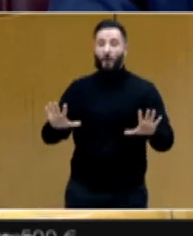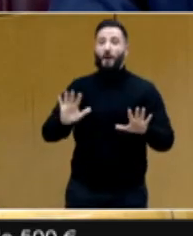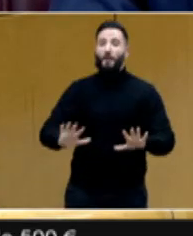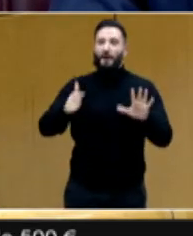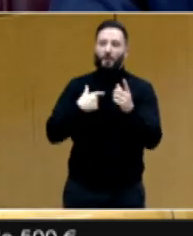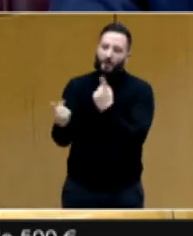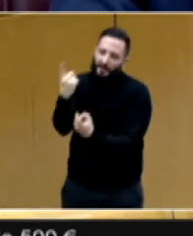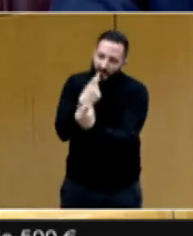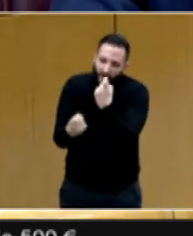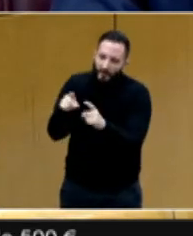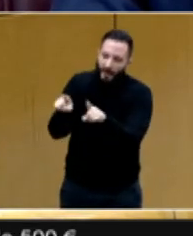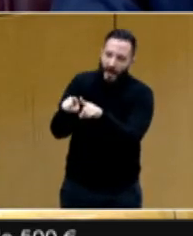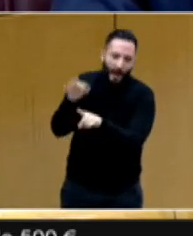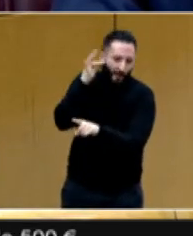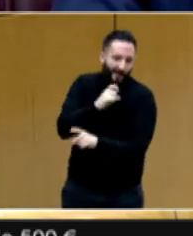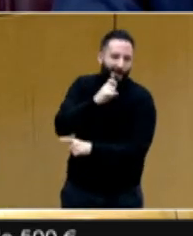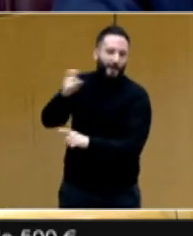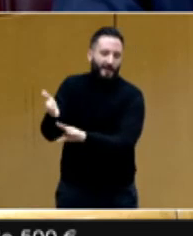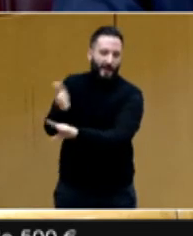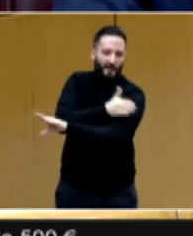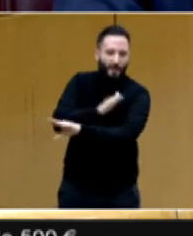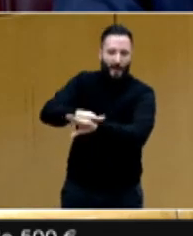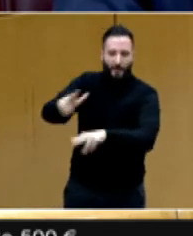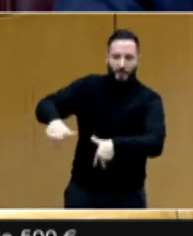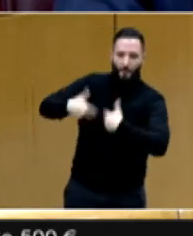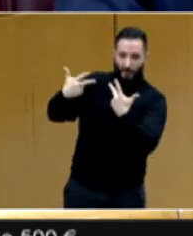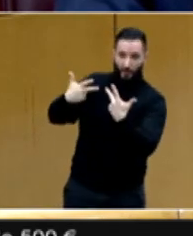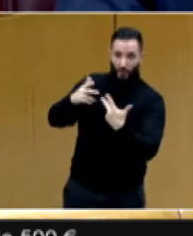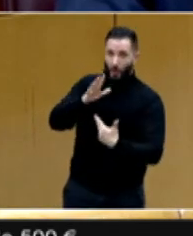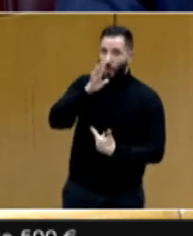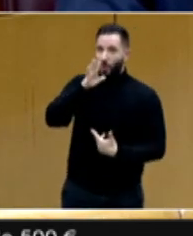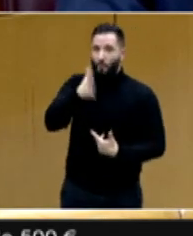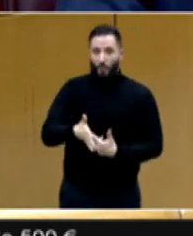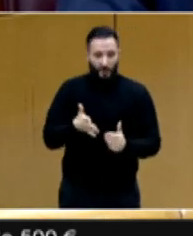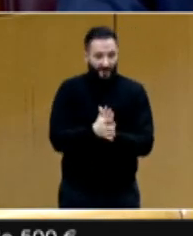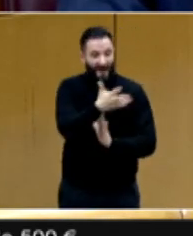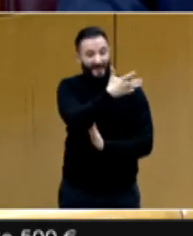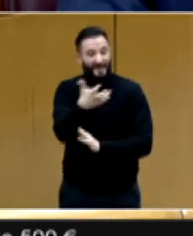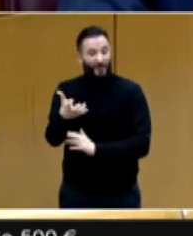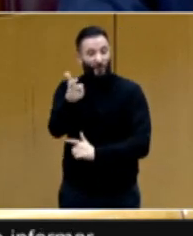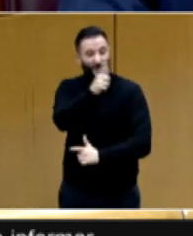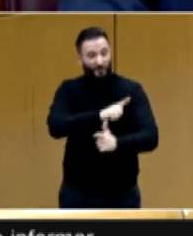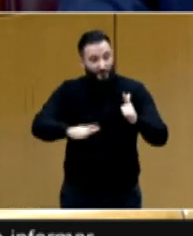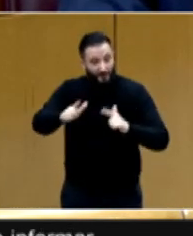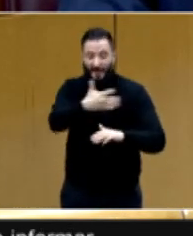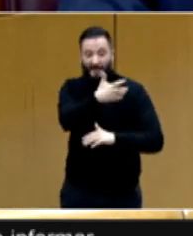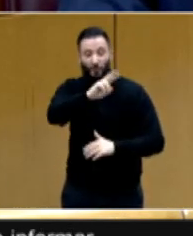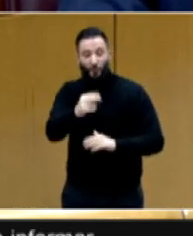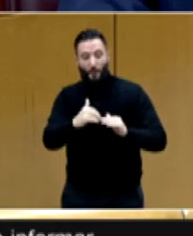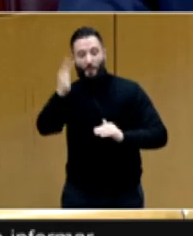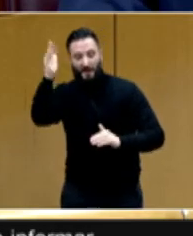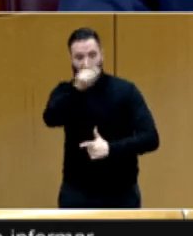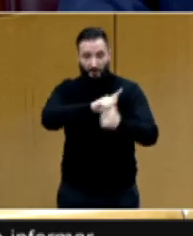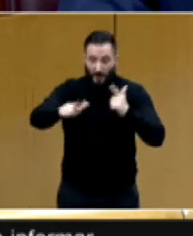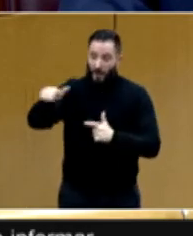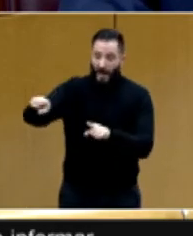que informar a mi hermana previamente para pedirle permiso porque el viaje costaba más de 500 euros mi hermana después de valorarlo me dio